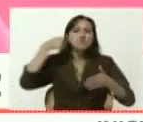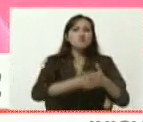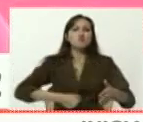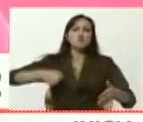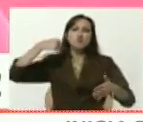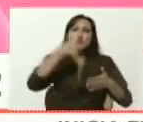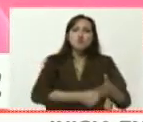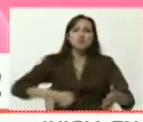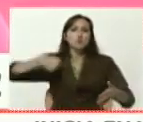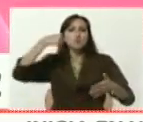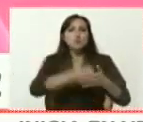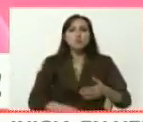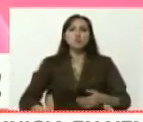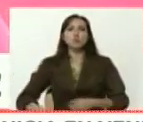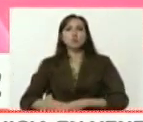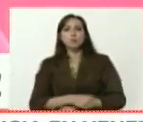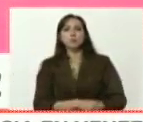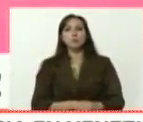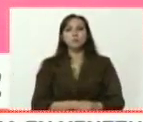nacional.